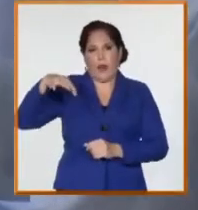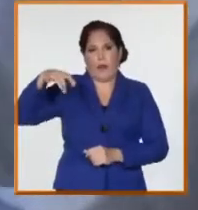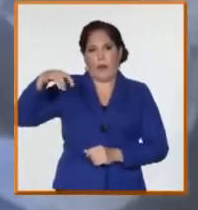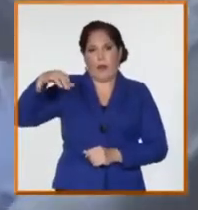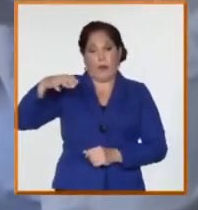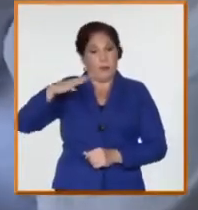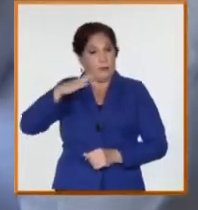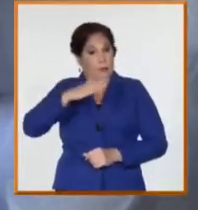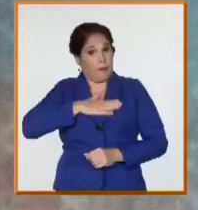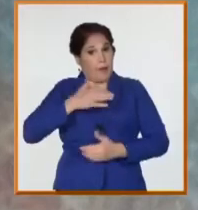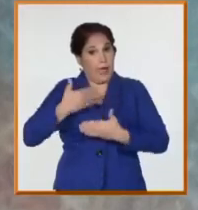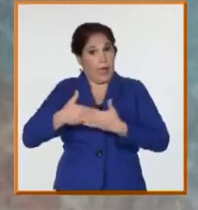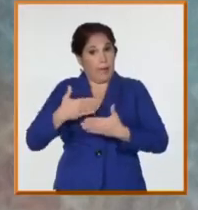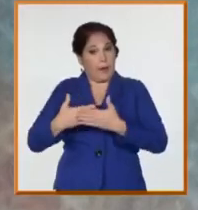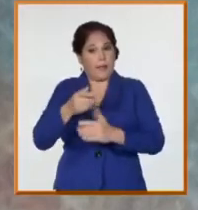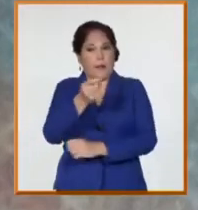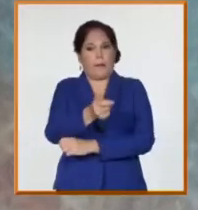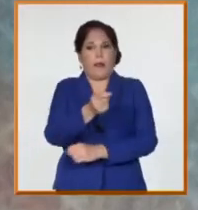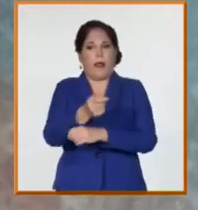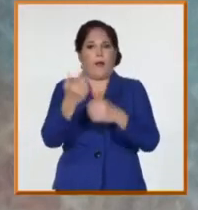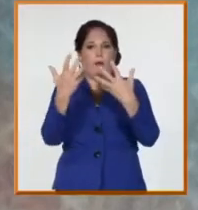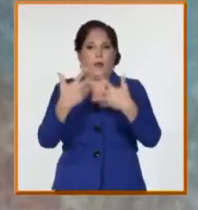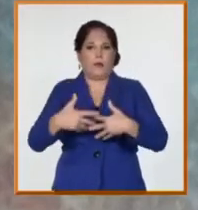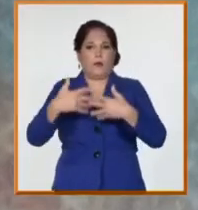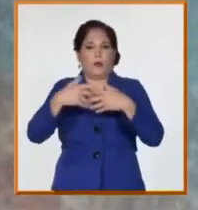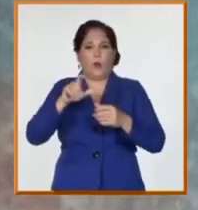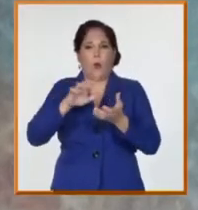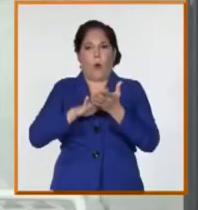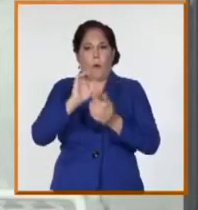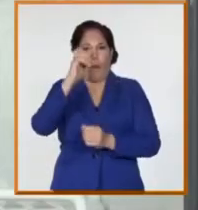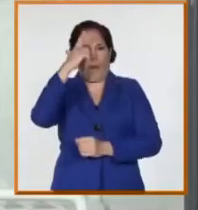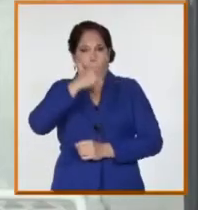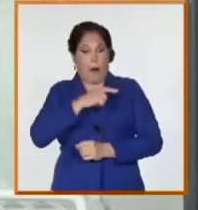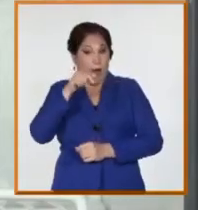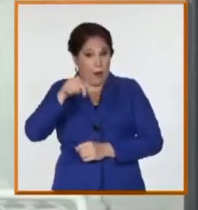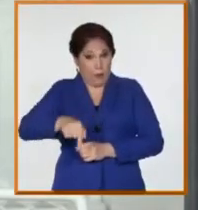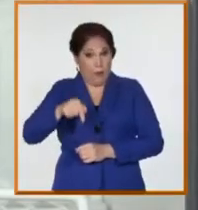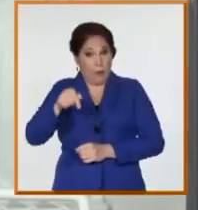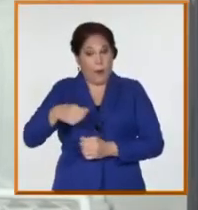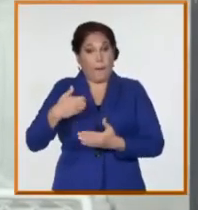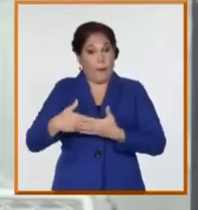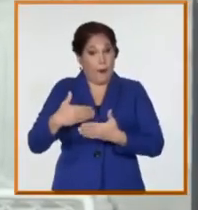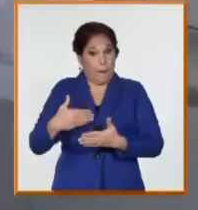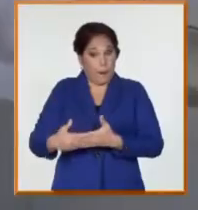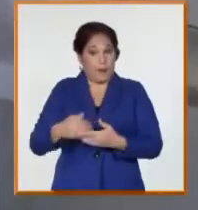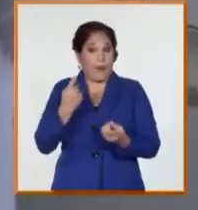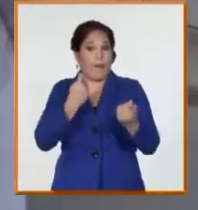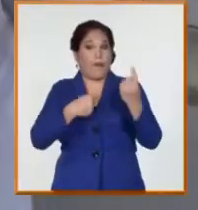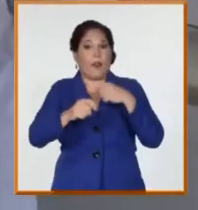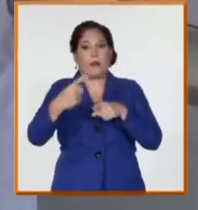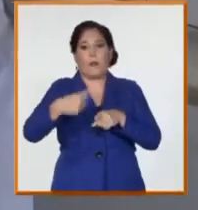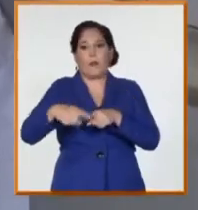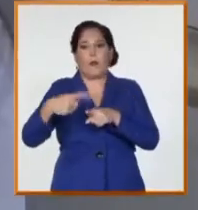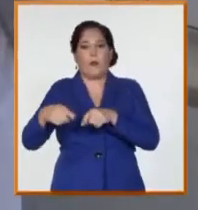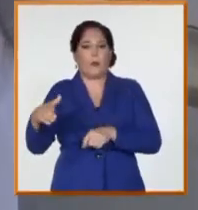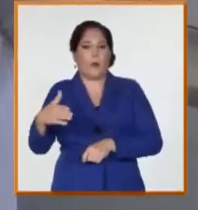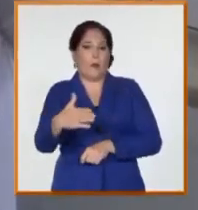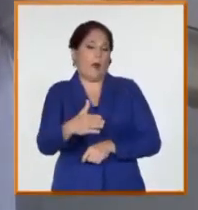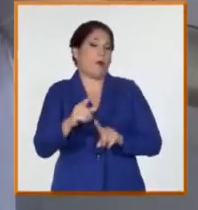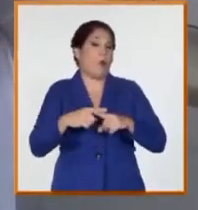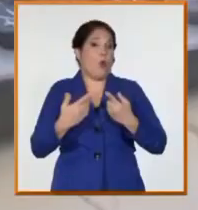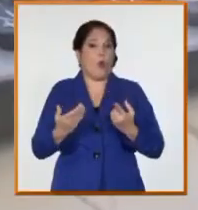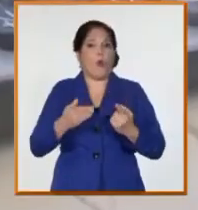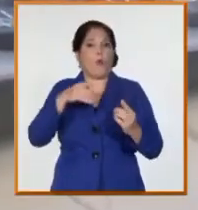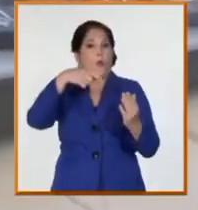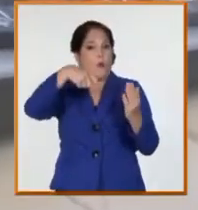pertenecientes a la empresa pesquera Industrial La coloma actualmente en estas unidades la venta de productos del mar a través de las